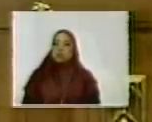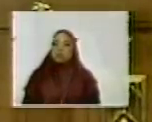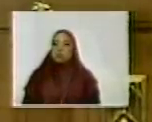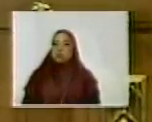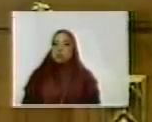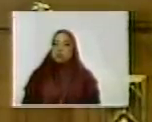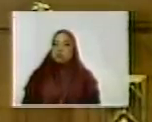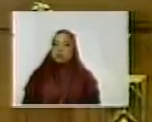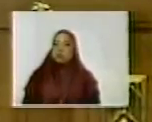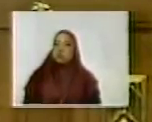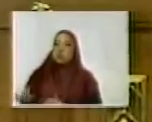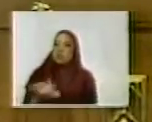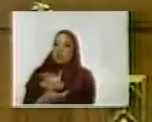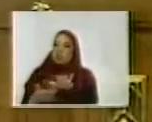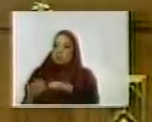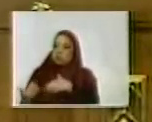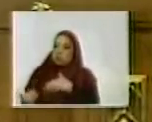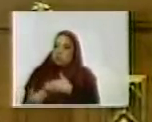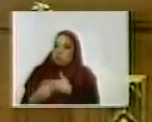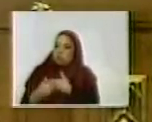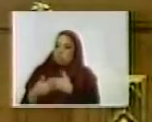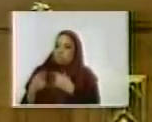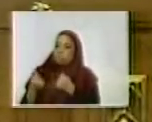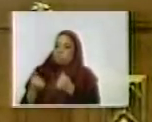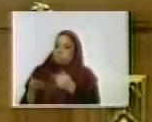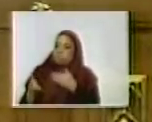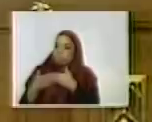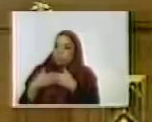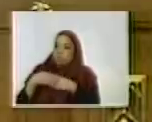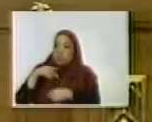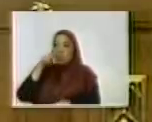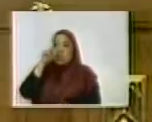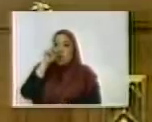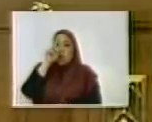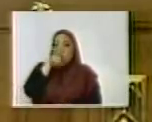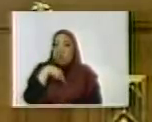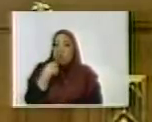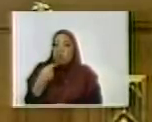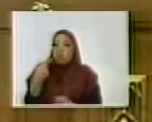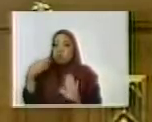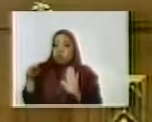de acecho financiero, de bloqueo comercial?